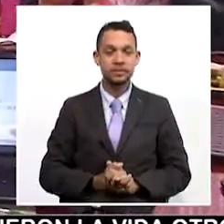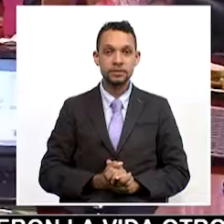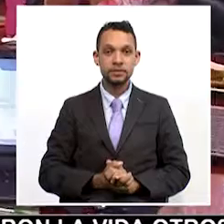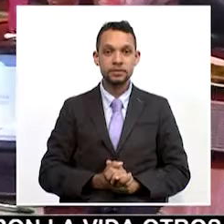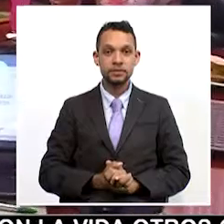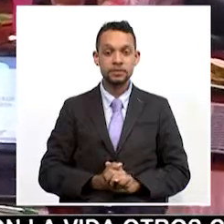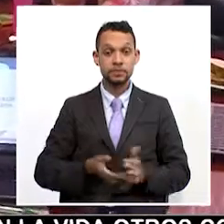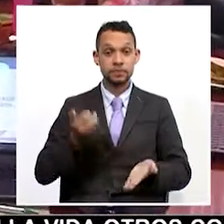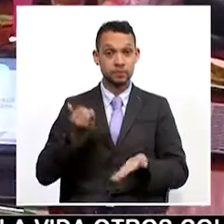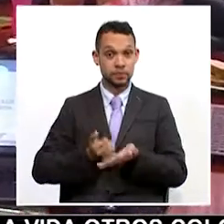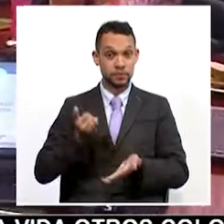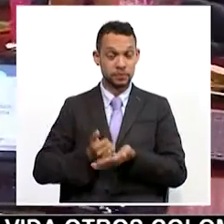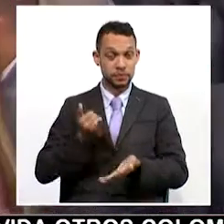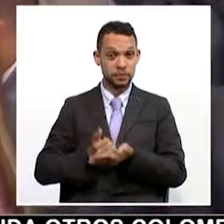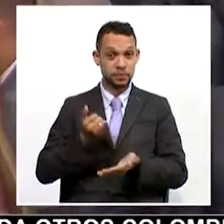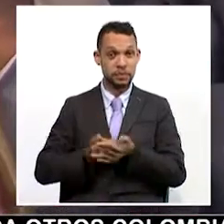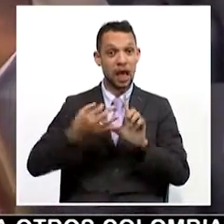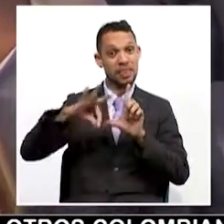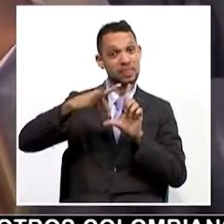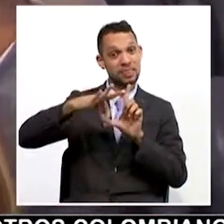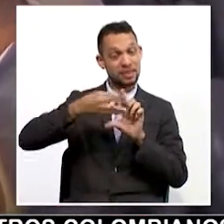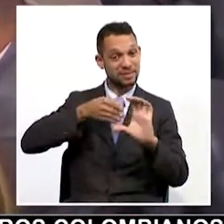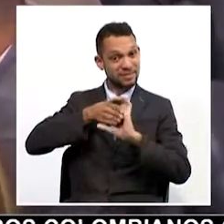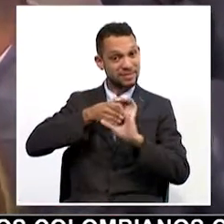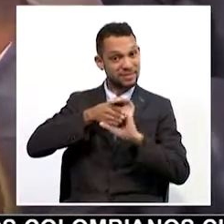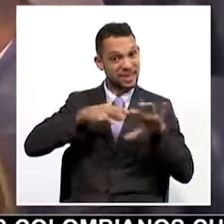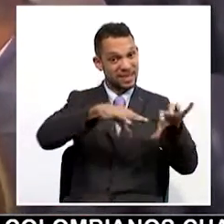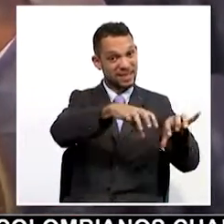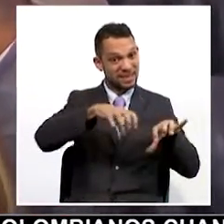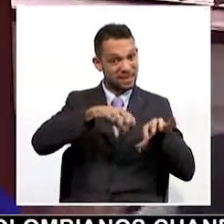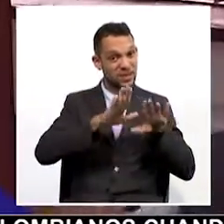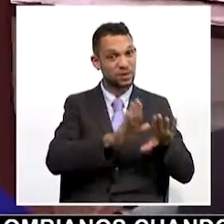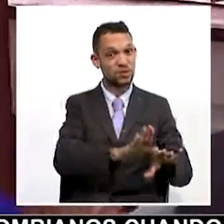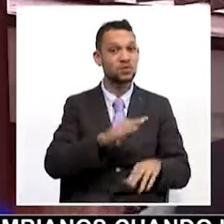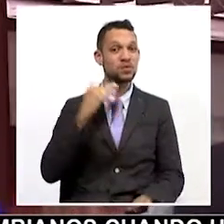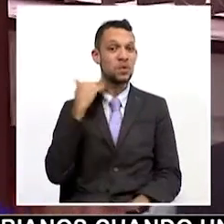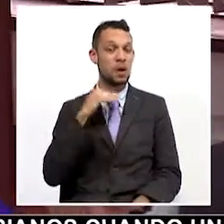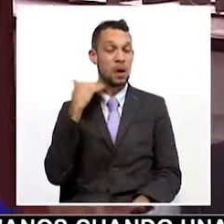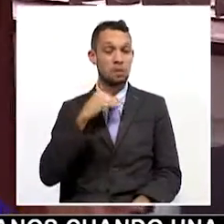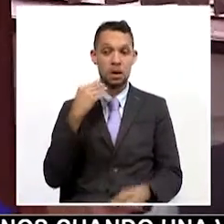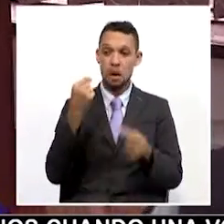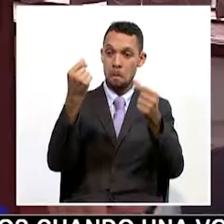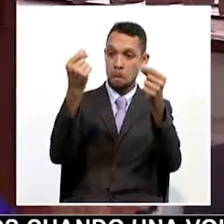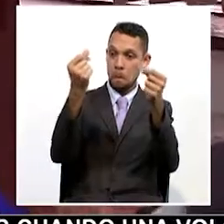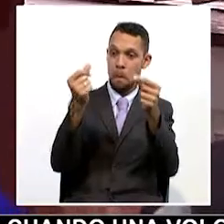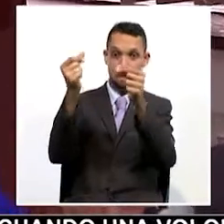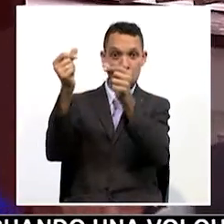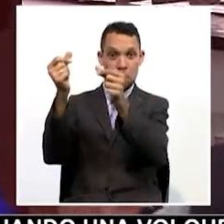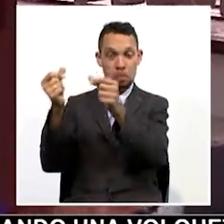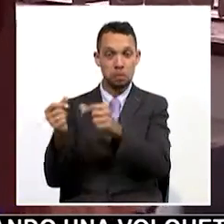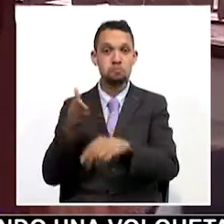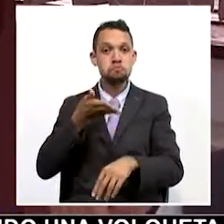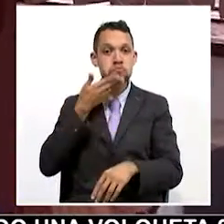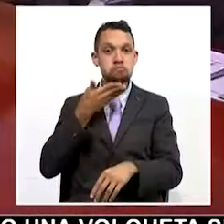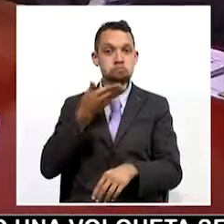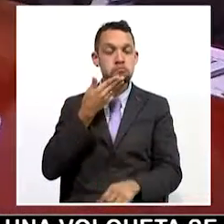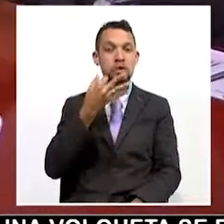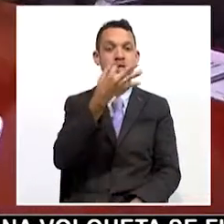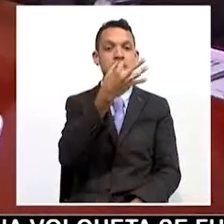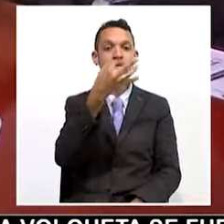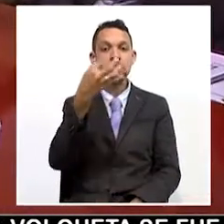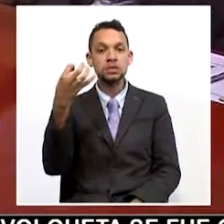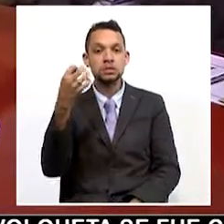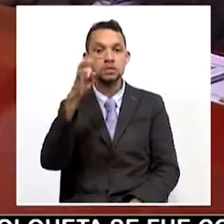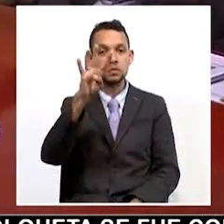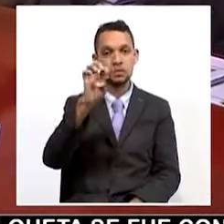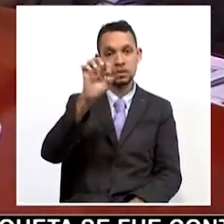Durante la junta directiva del canal regional Telecafé en asamblea ordinaria en Armenia se dio a conocer que las utilidades superaron los 395 millones de